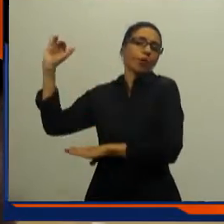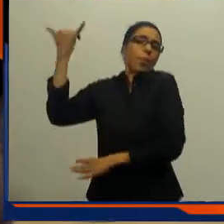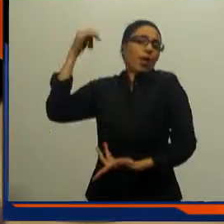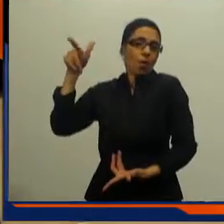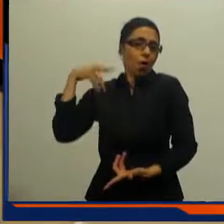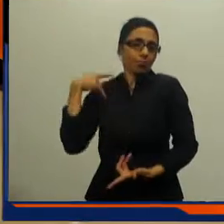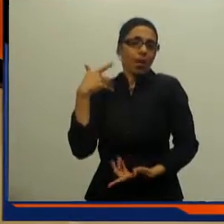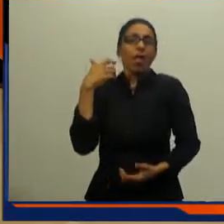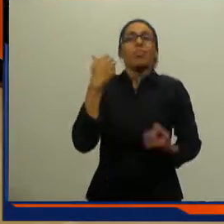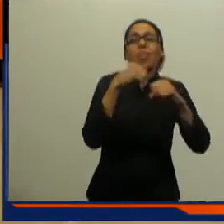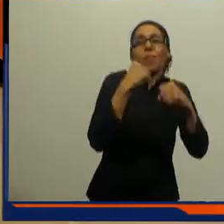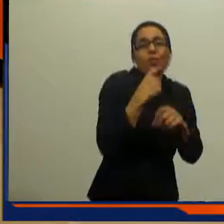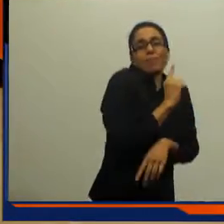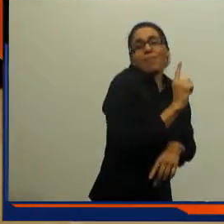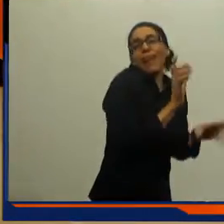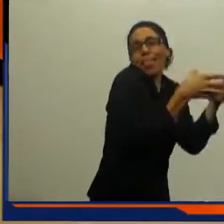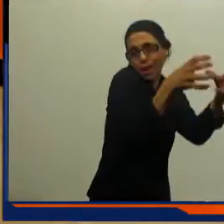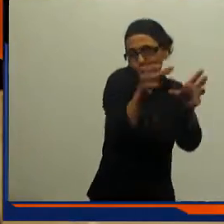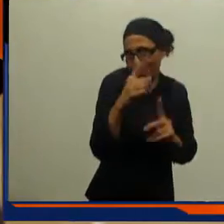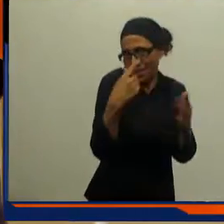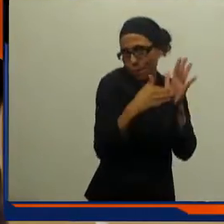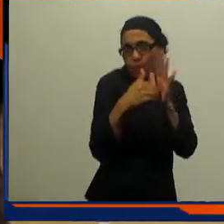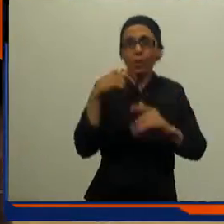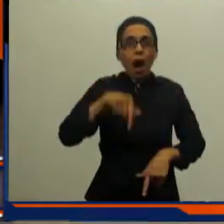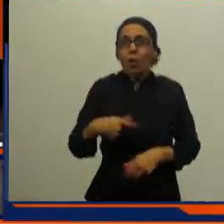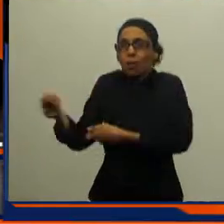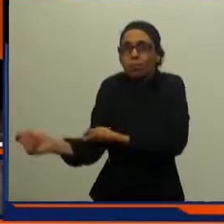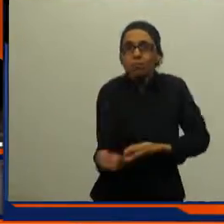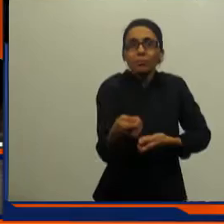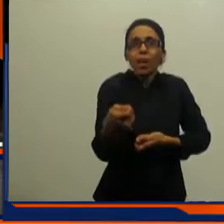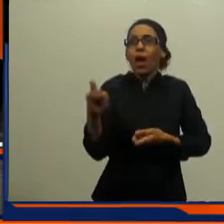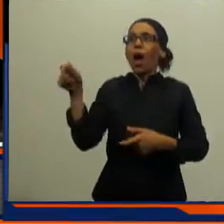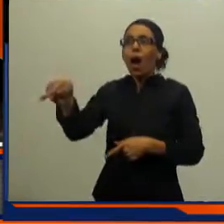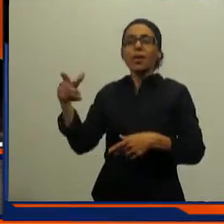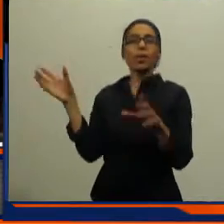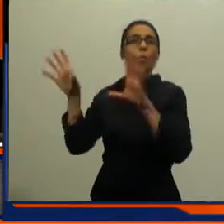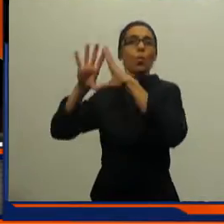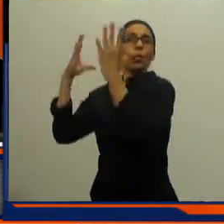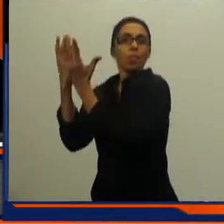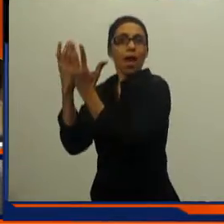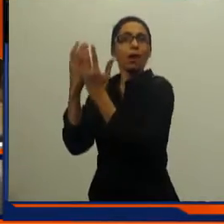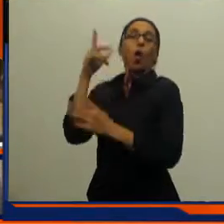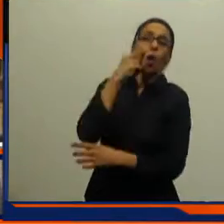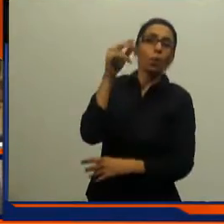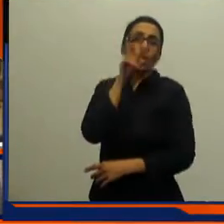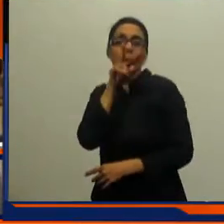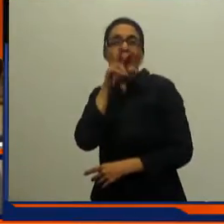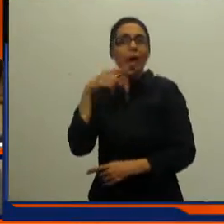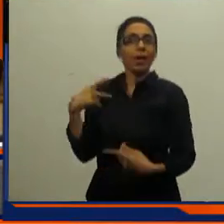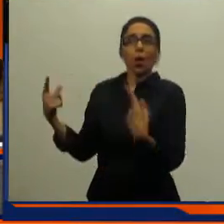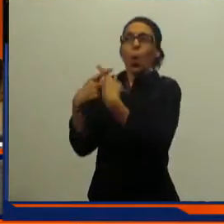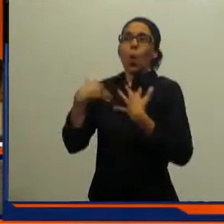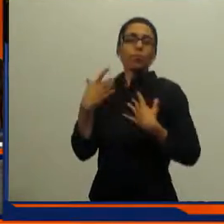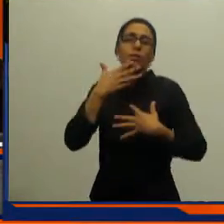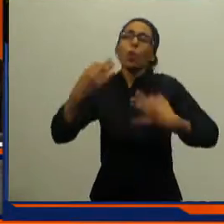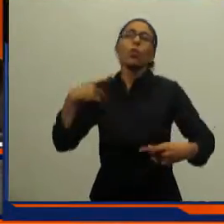así que jugar un Mundial de hockey y este que va a ser en Holanda, mixto, creo que va a ser una fiesta. Y la verdad me siento una privilegiada de